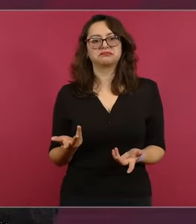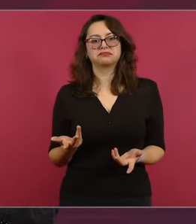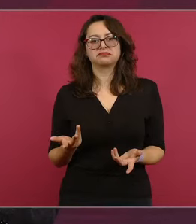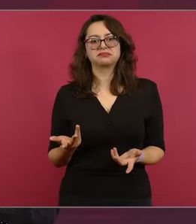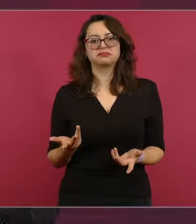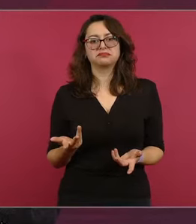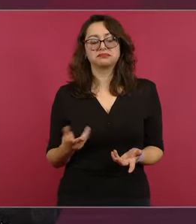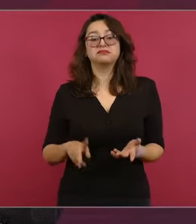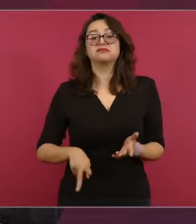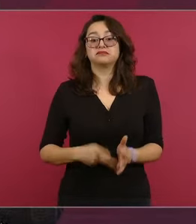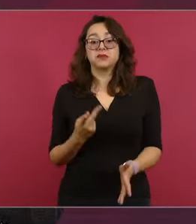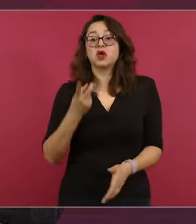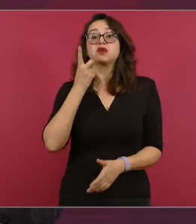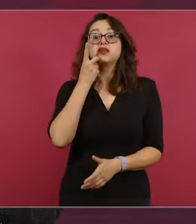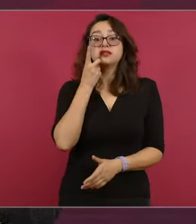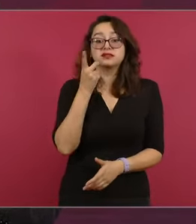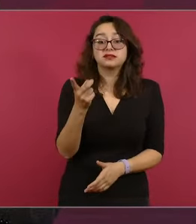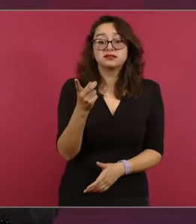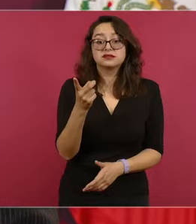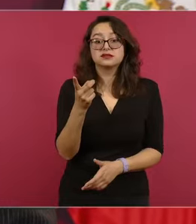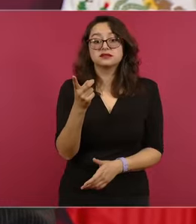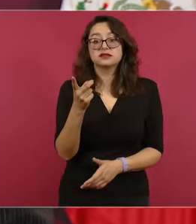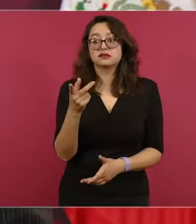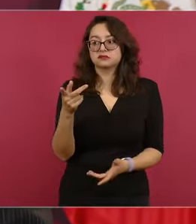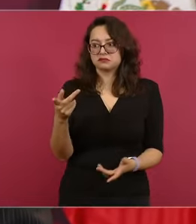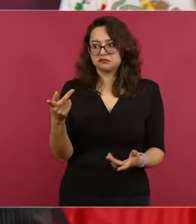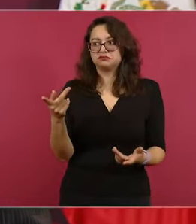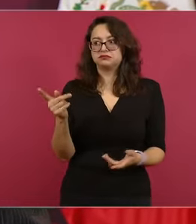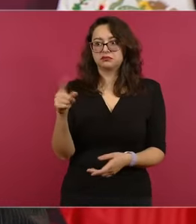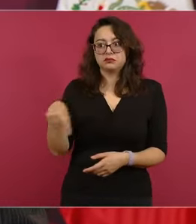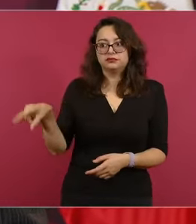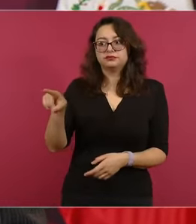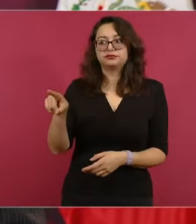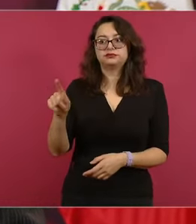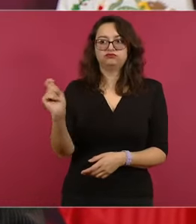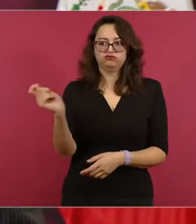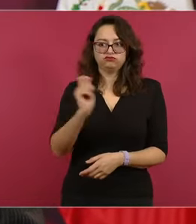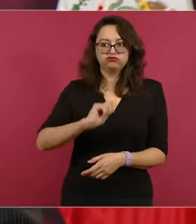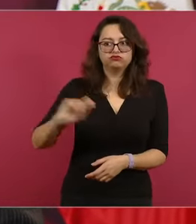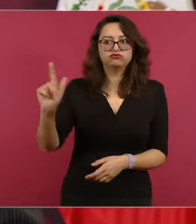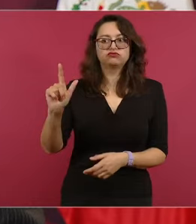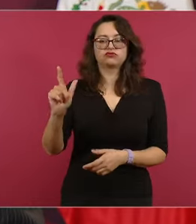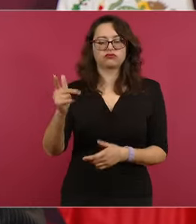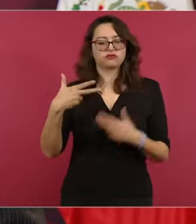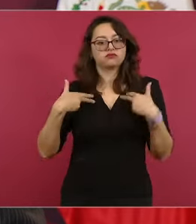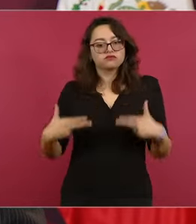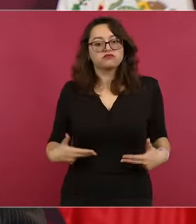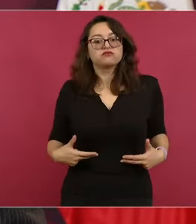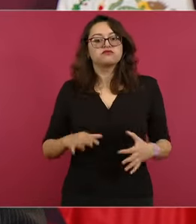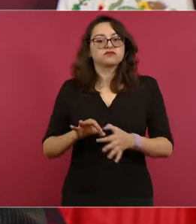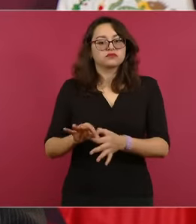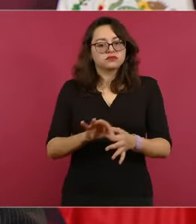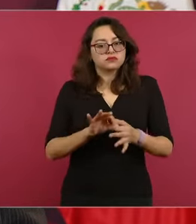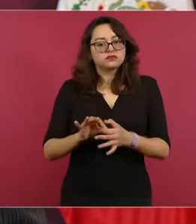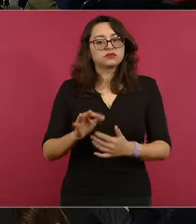y repito, una gente preparada, humanista, honesta.